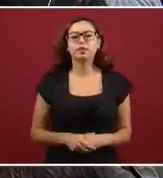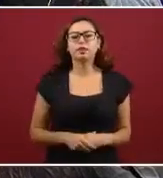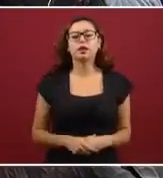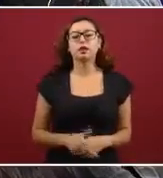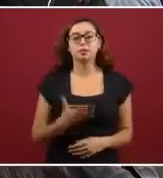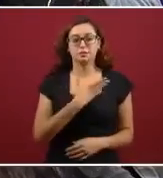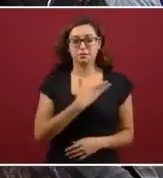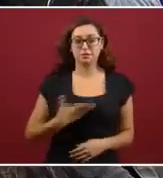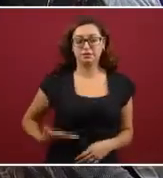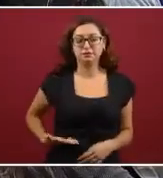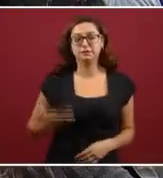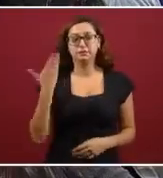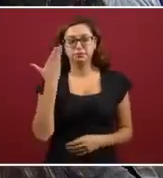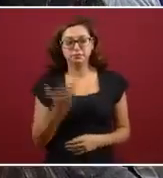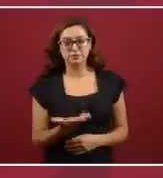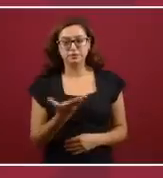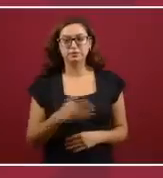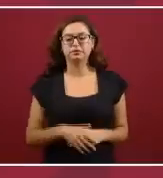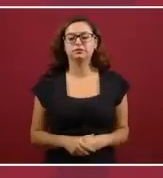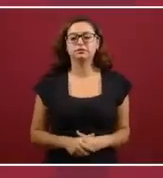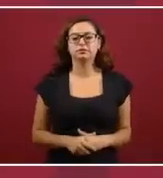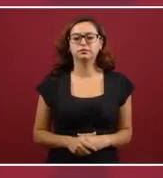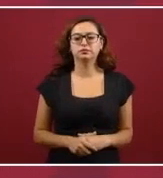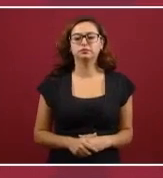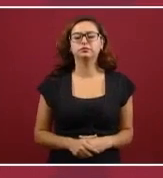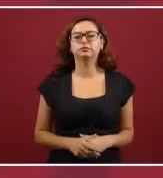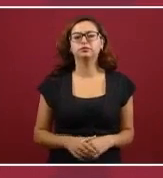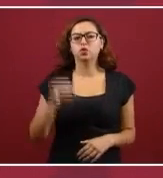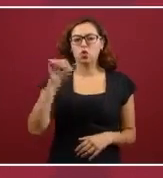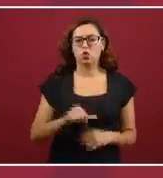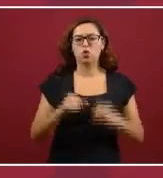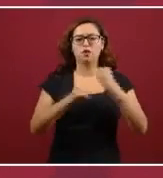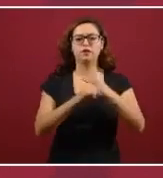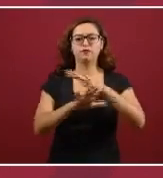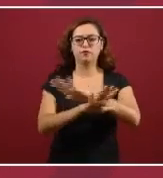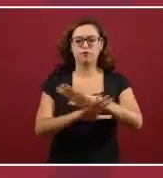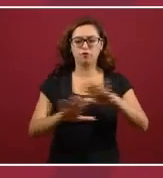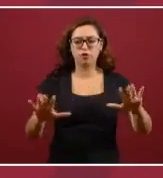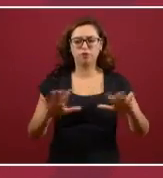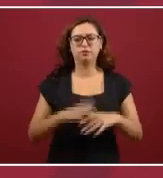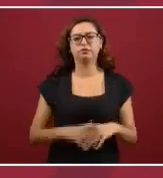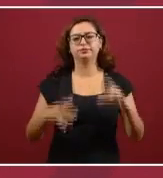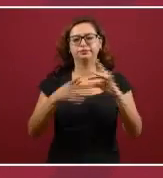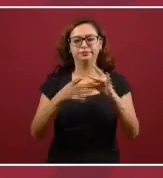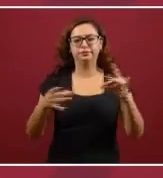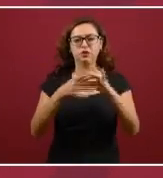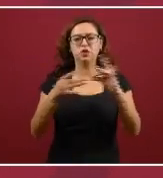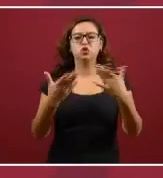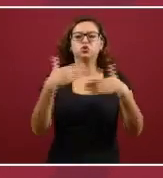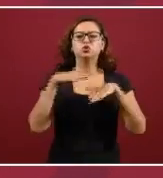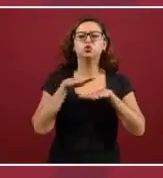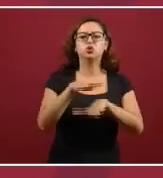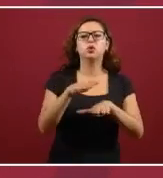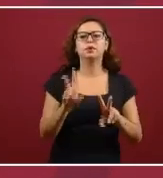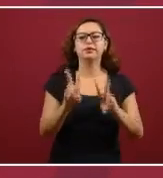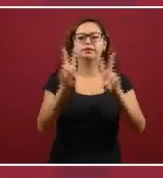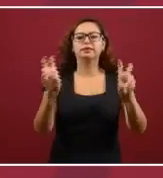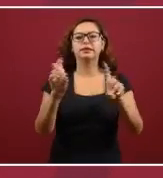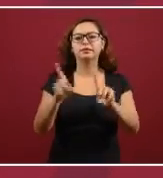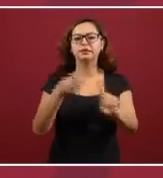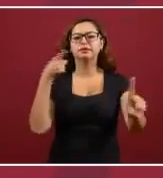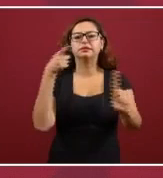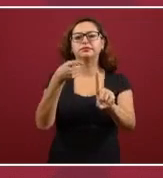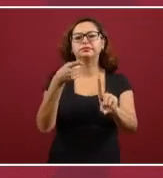presidente que preparáramos un informe, una explicación respecto a la naturaleza y alcances